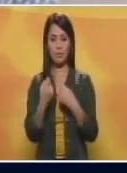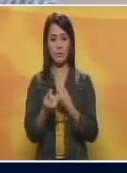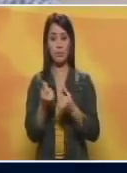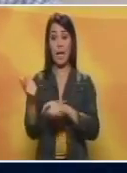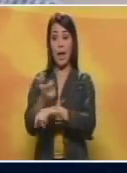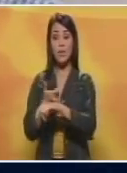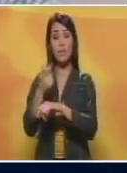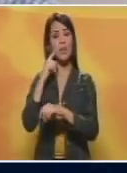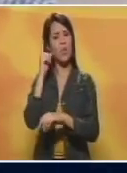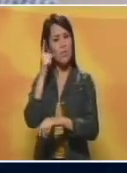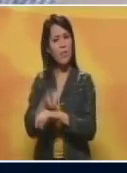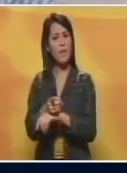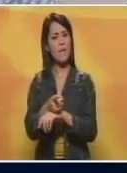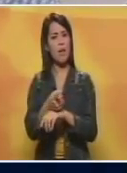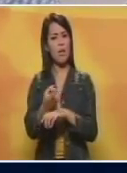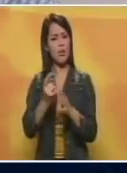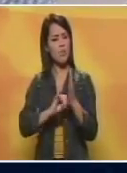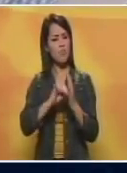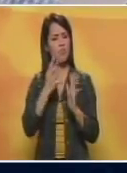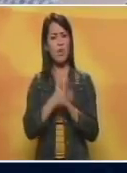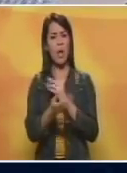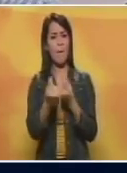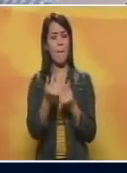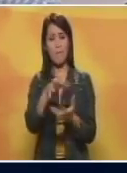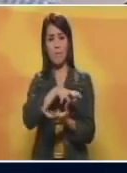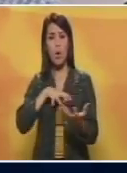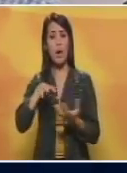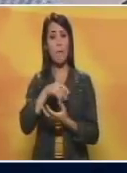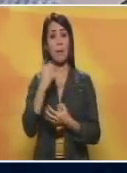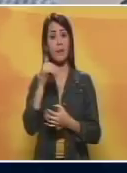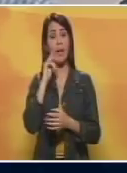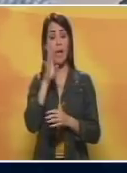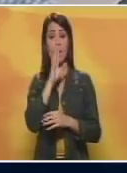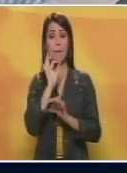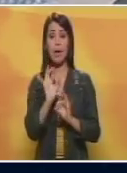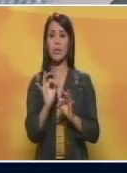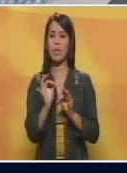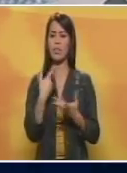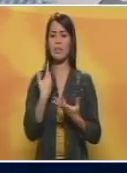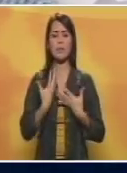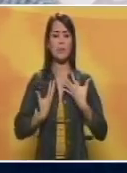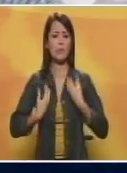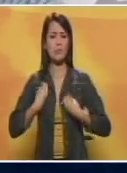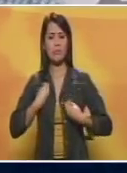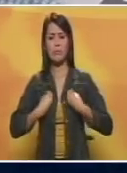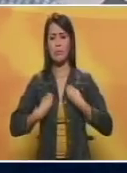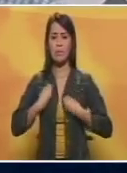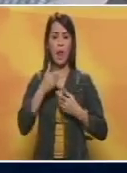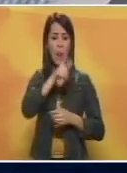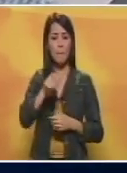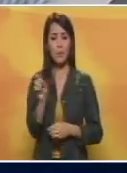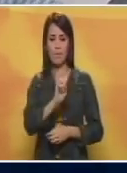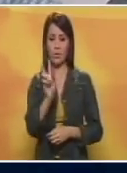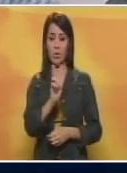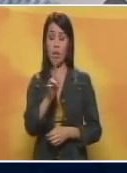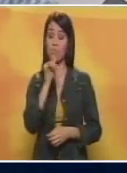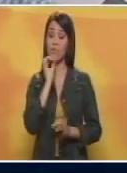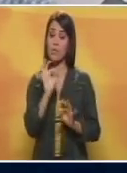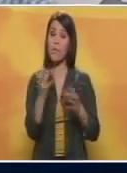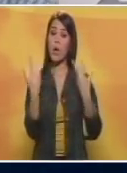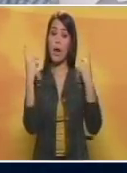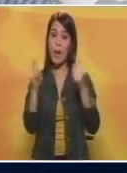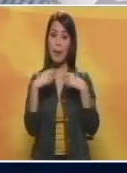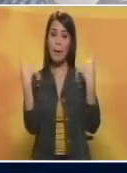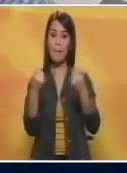primero arreglar el déficit fiscal que es un problema que afecta a la banca y genera estrés en los venezolanos en ese sentido afirmó que la campaña